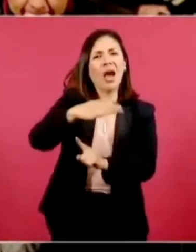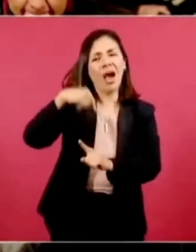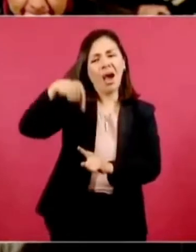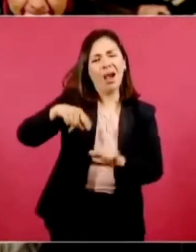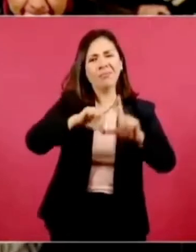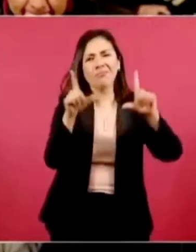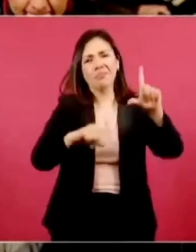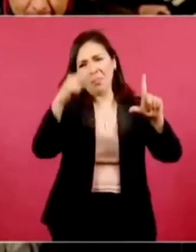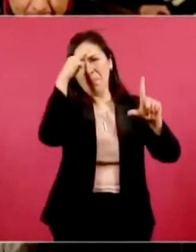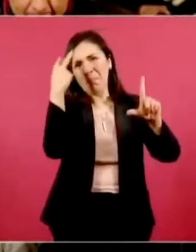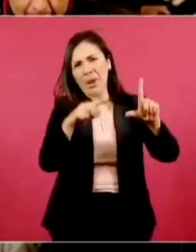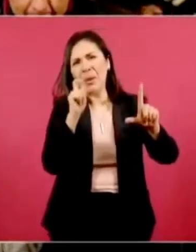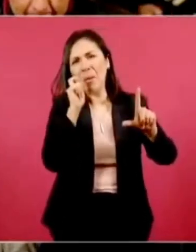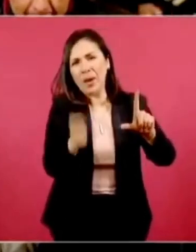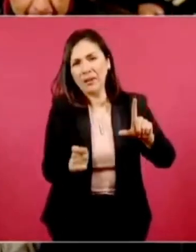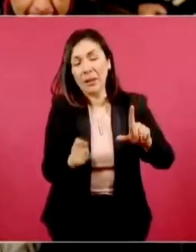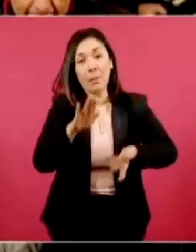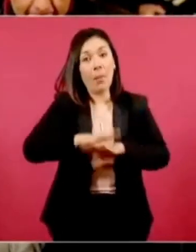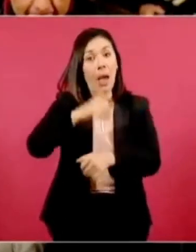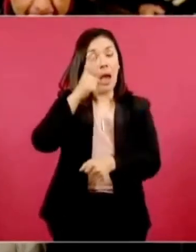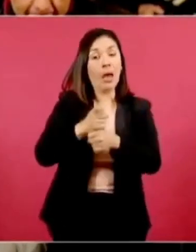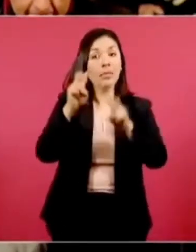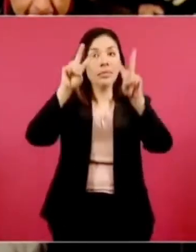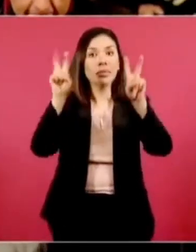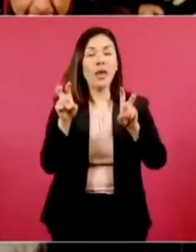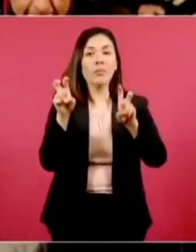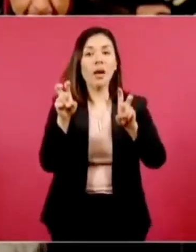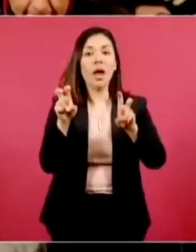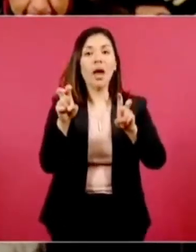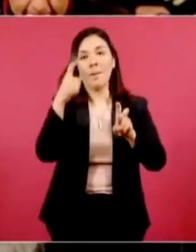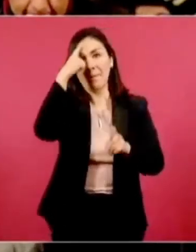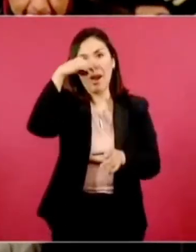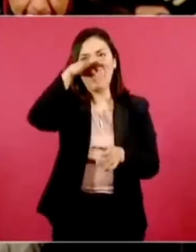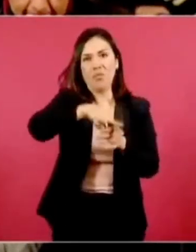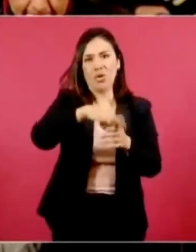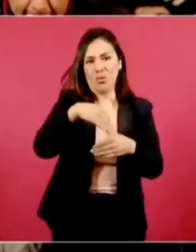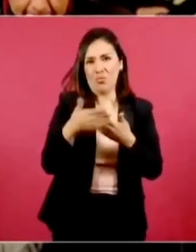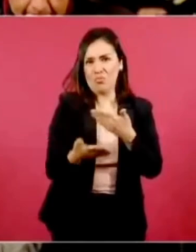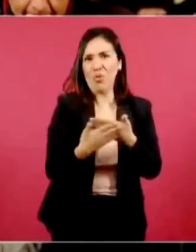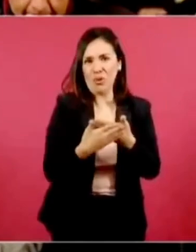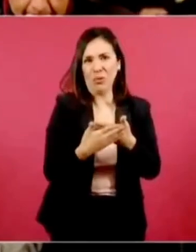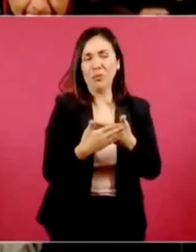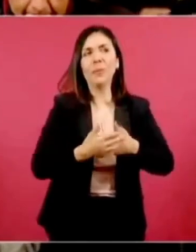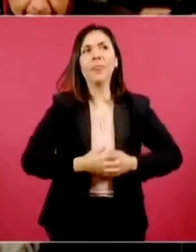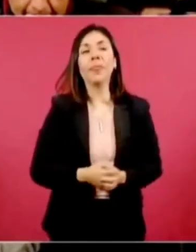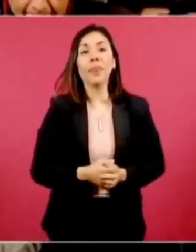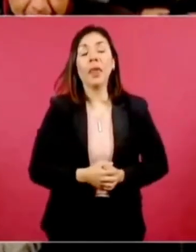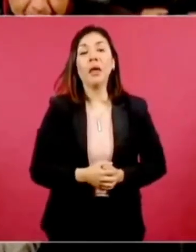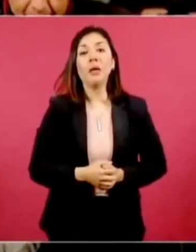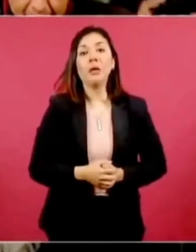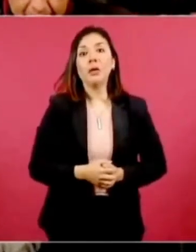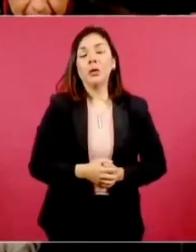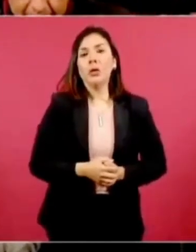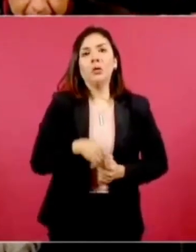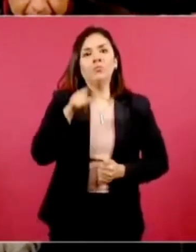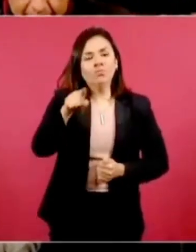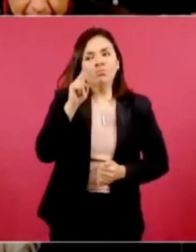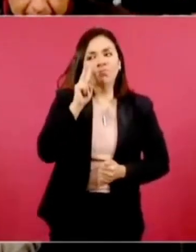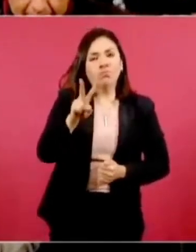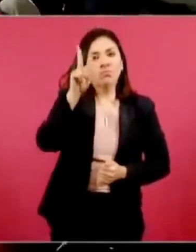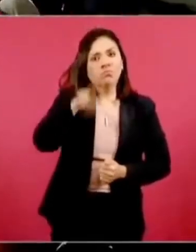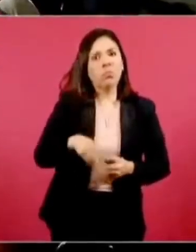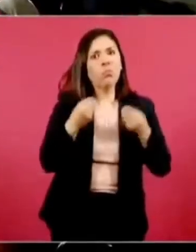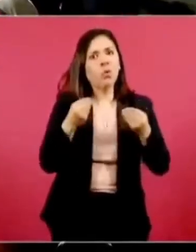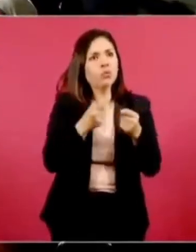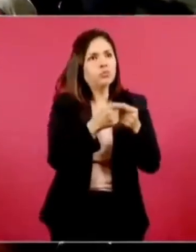México, sobre todo lo que es en el tema de lo que es las elecciones. Y usted advierte precisamente el crecimiento de